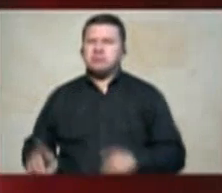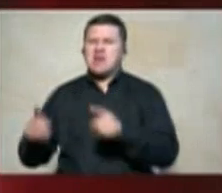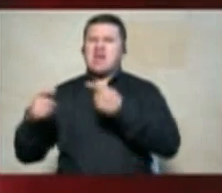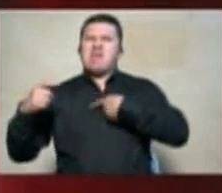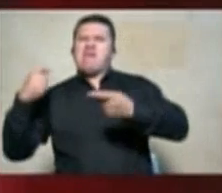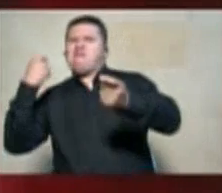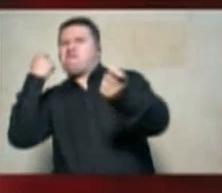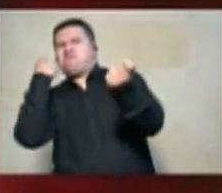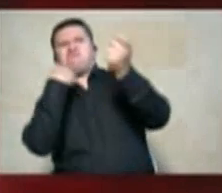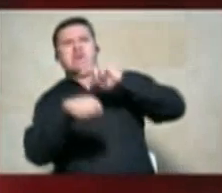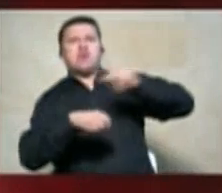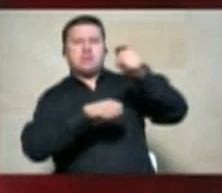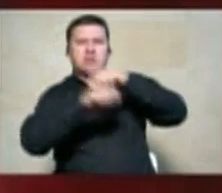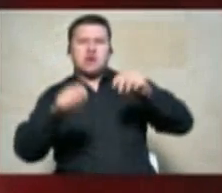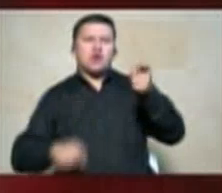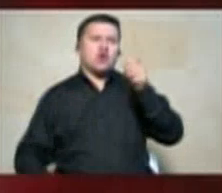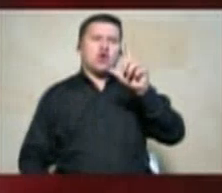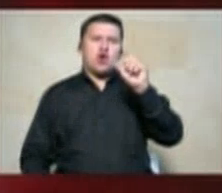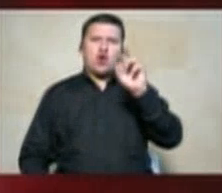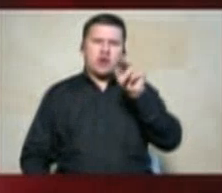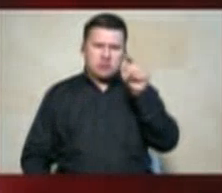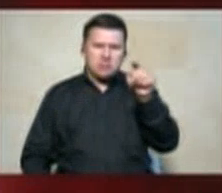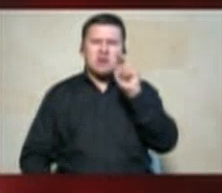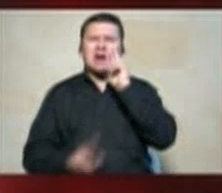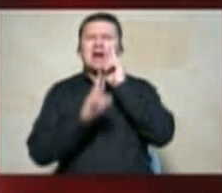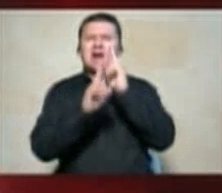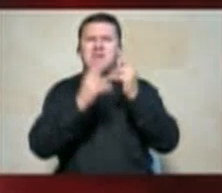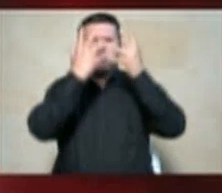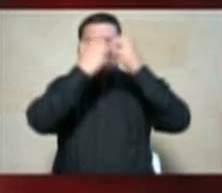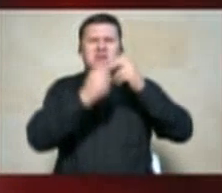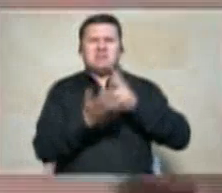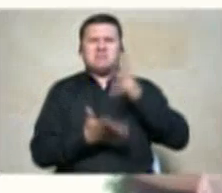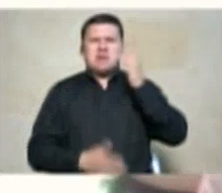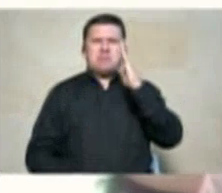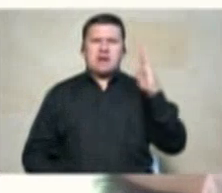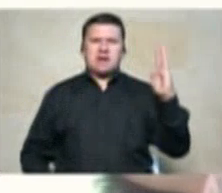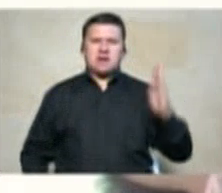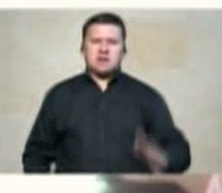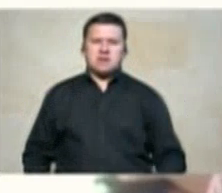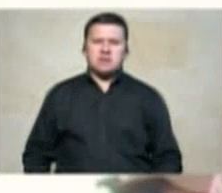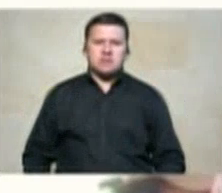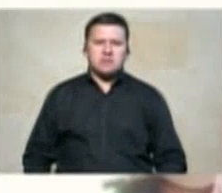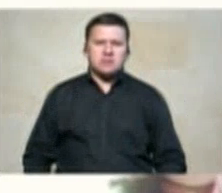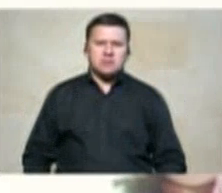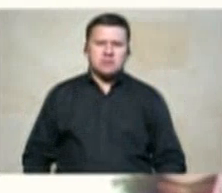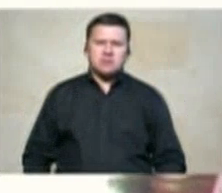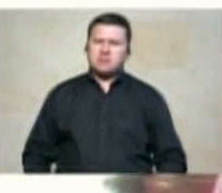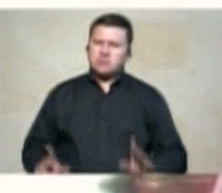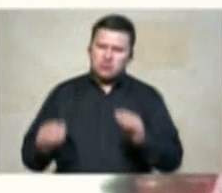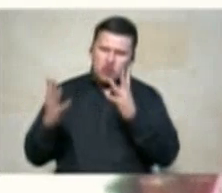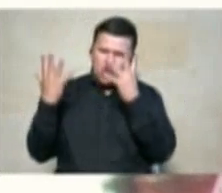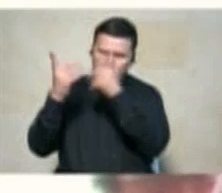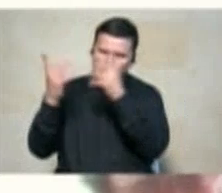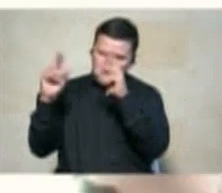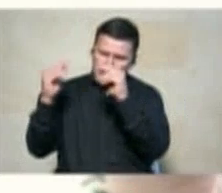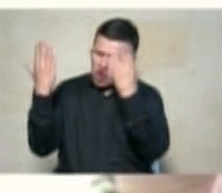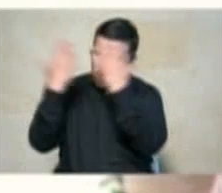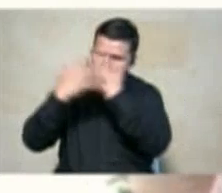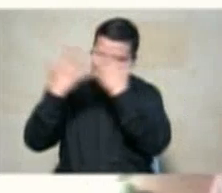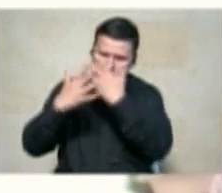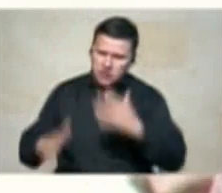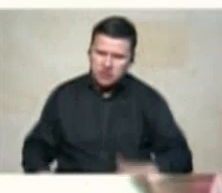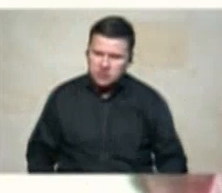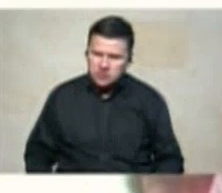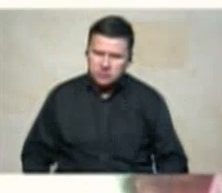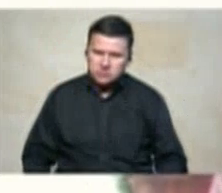de Barranquilla. No se puede confundir a los opositores con los victimarios. Ernesto Rueda Triana,